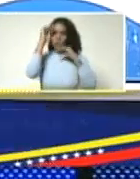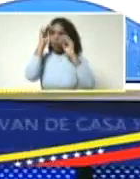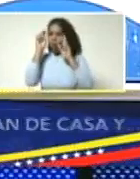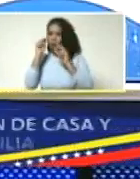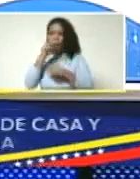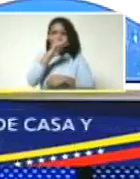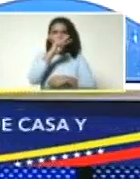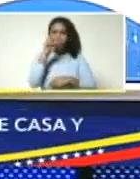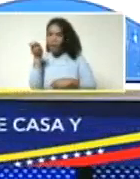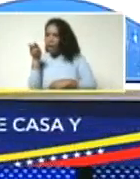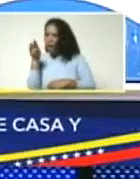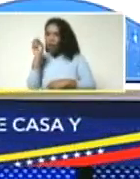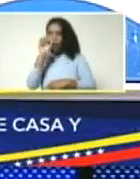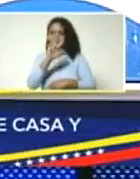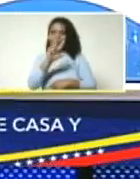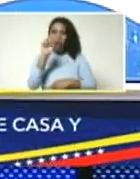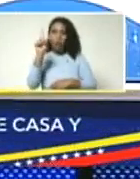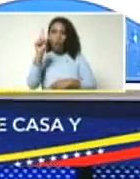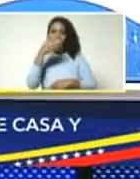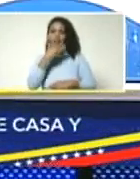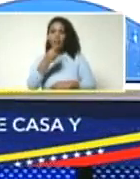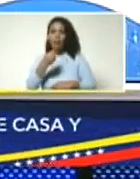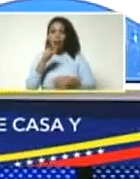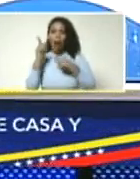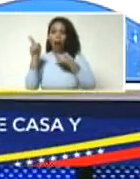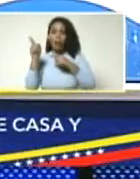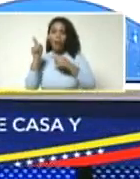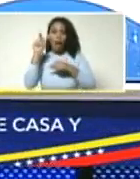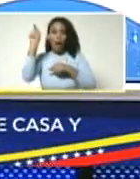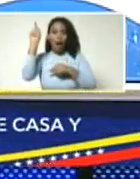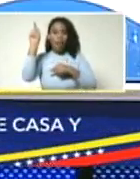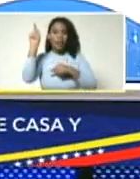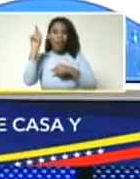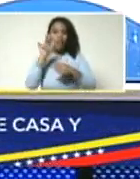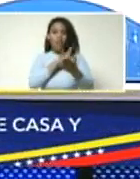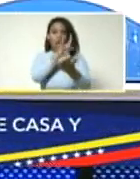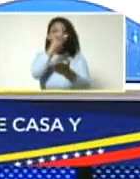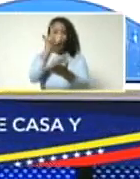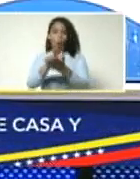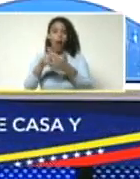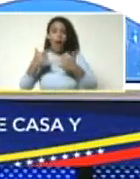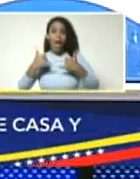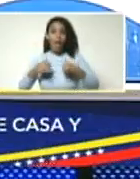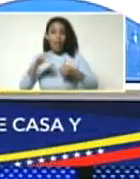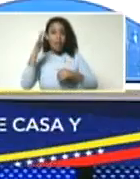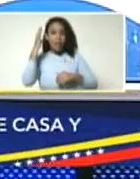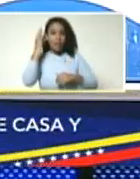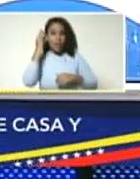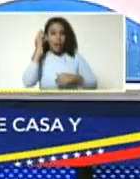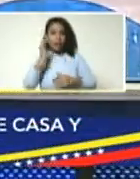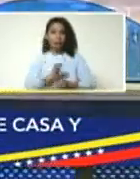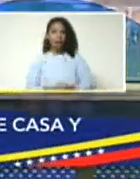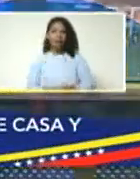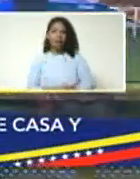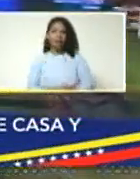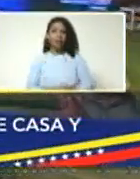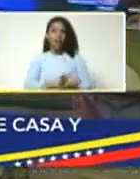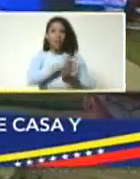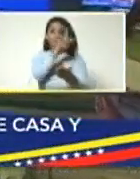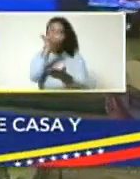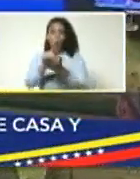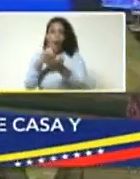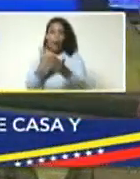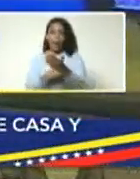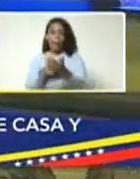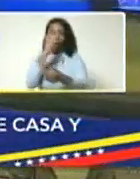31 de diciembre, para allá viajó la hija del chino Cáncer, Cherezade, viajó su